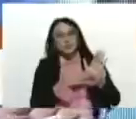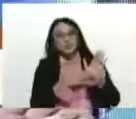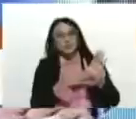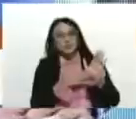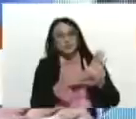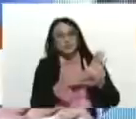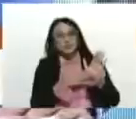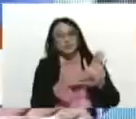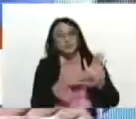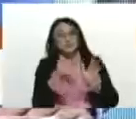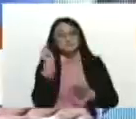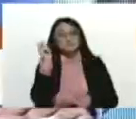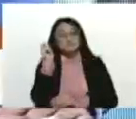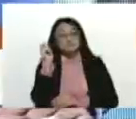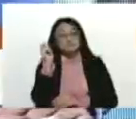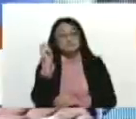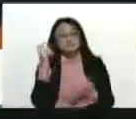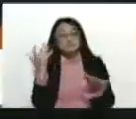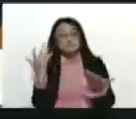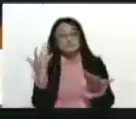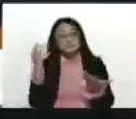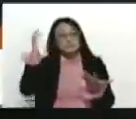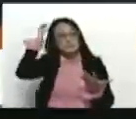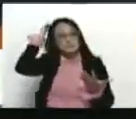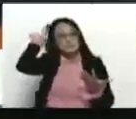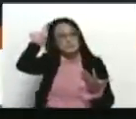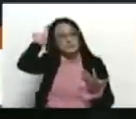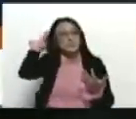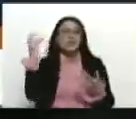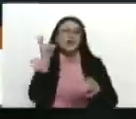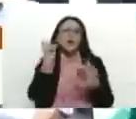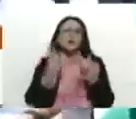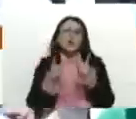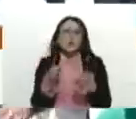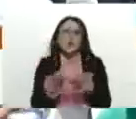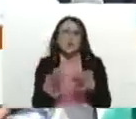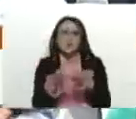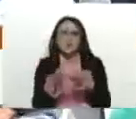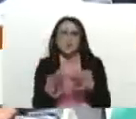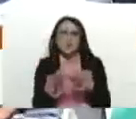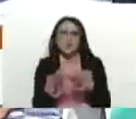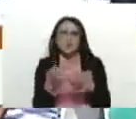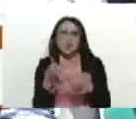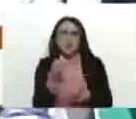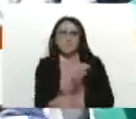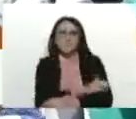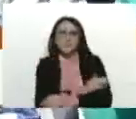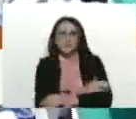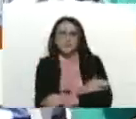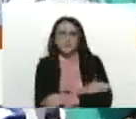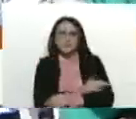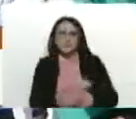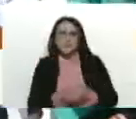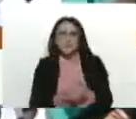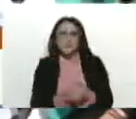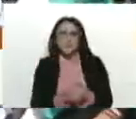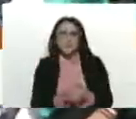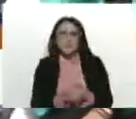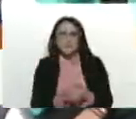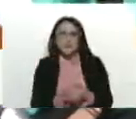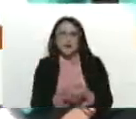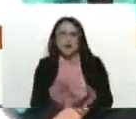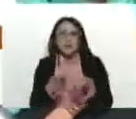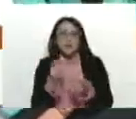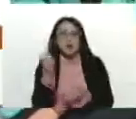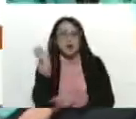y tanto es que cada vez en uno escucha algunos sectores de la oposición de los que están ahora en